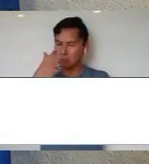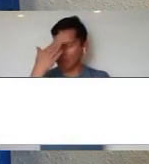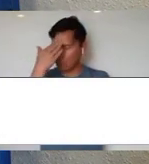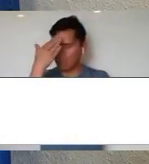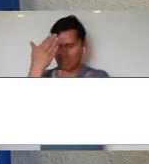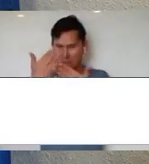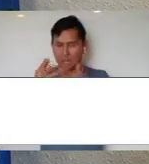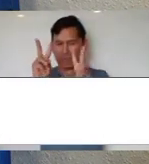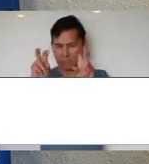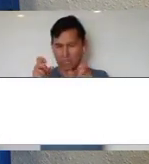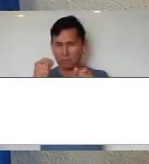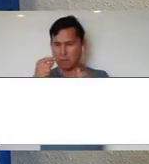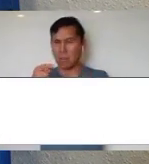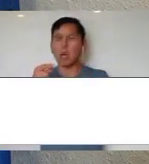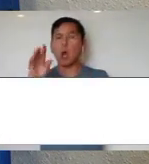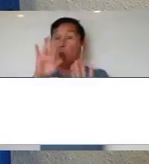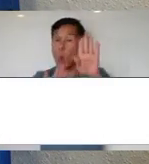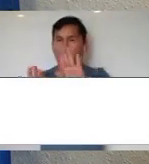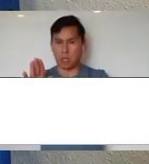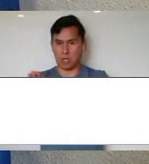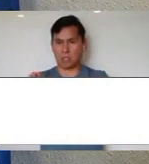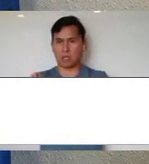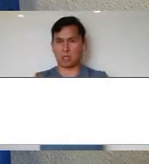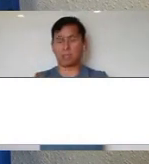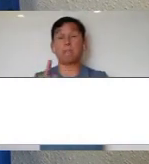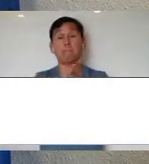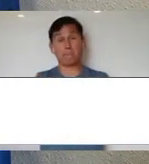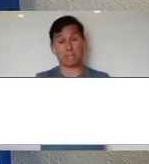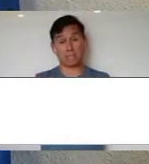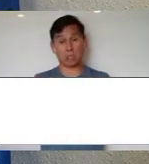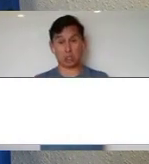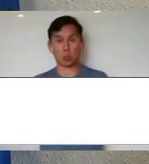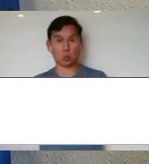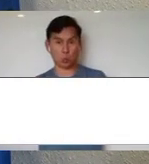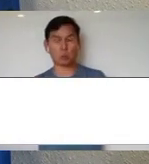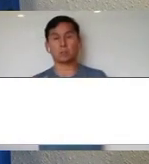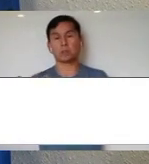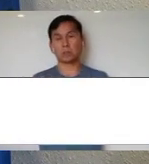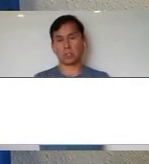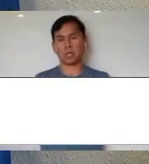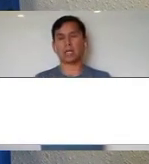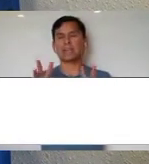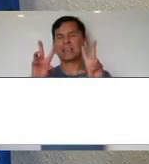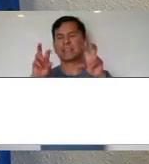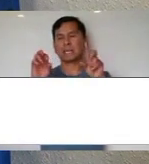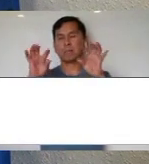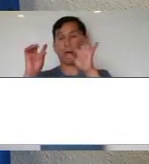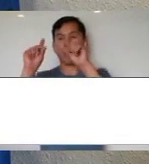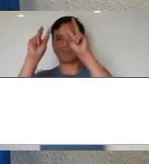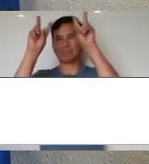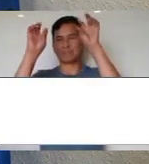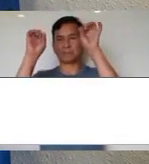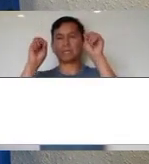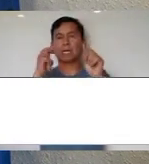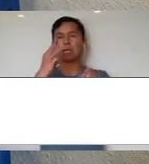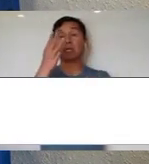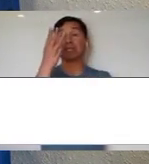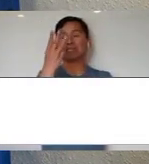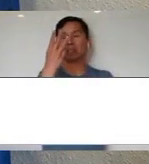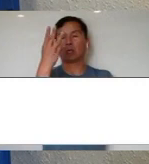se enfrentan con las personas enfermas, es que el Ministerio de Salud ha establecido unos tutoriales en su página